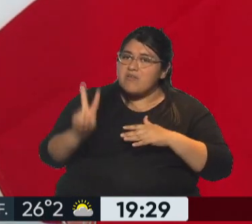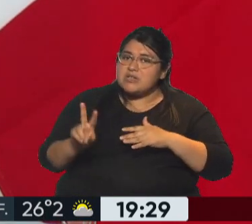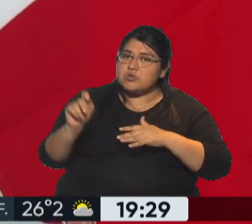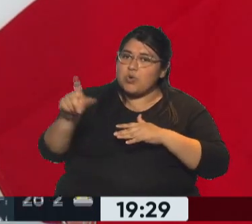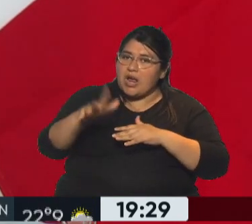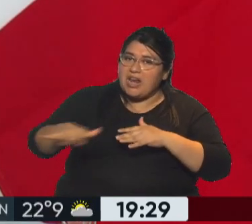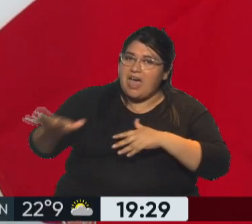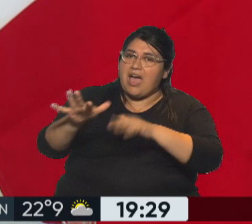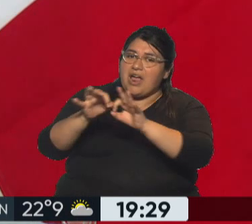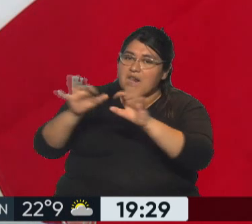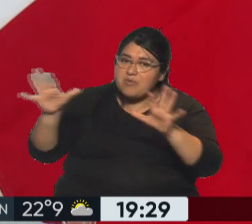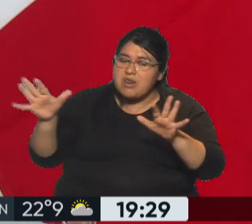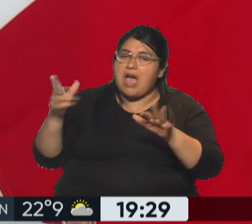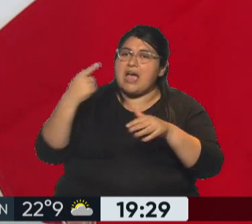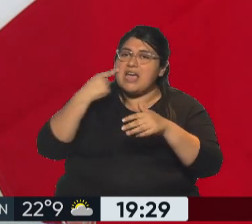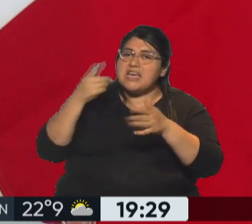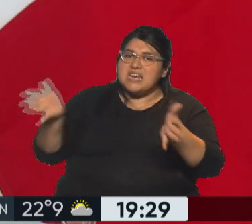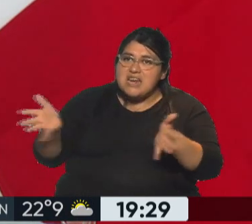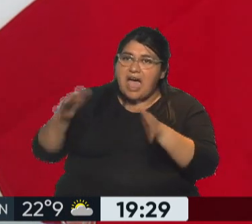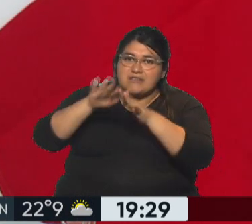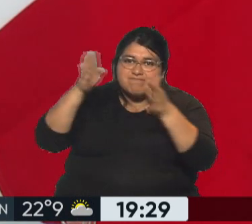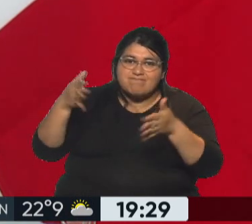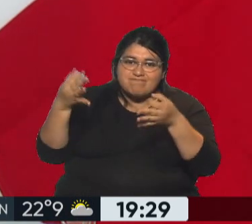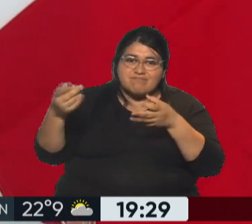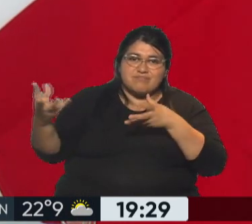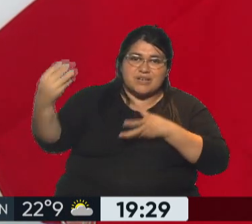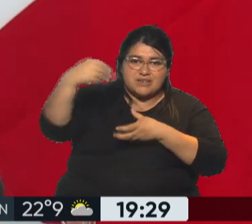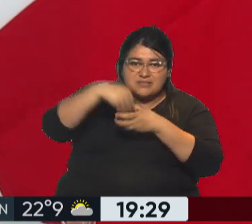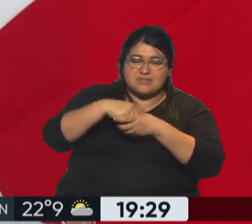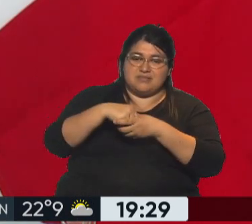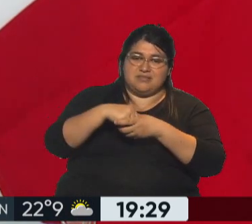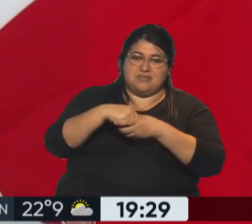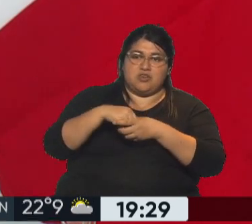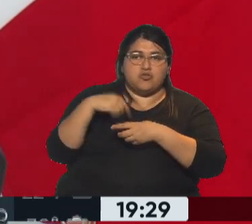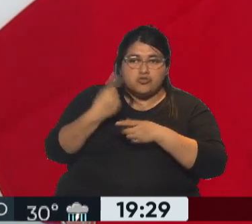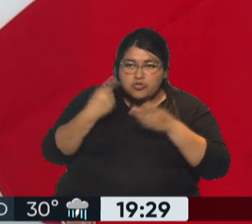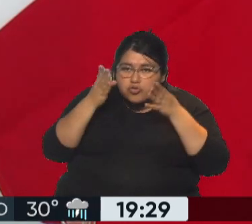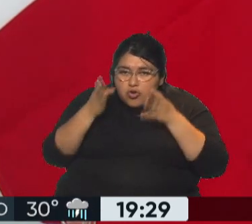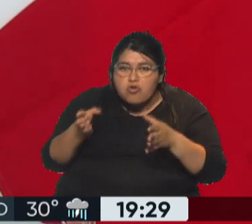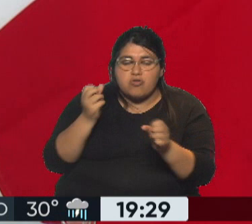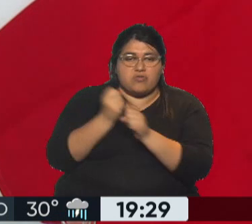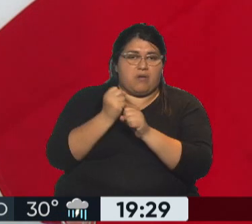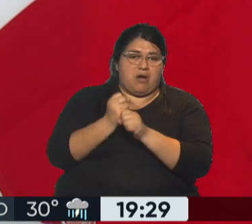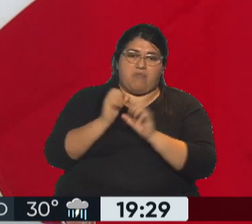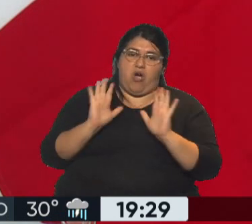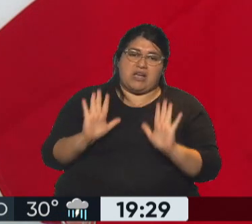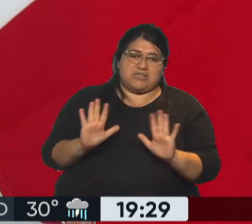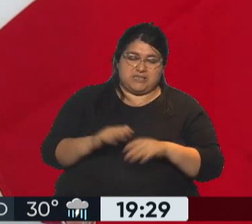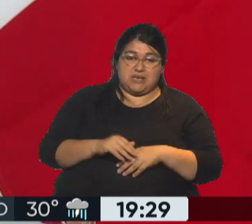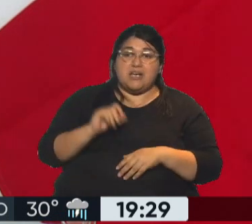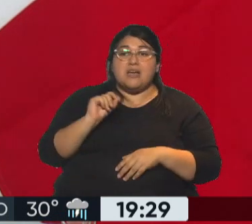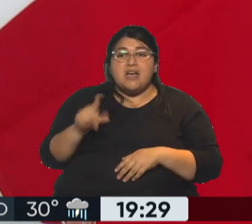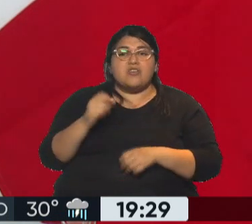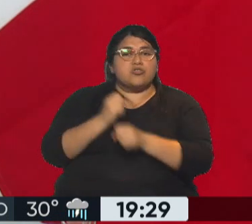democrática y la plena institucionalidad. Nosotros trabajamos para eso, ¿no? Exclusivamente para eso. Nosotros trabajamos para que en